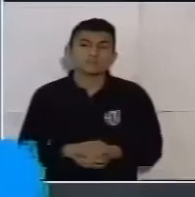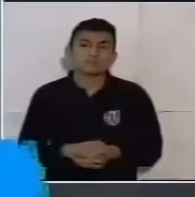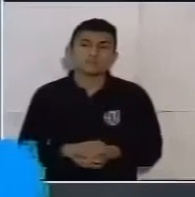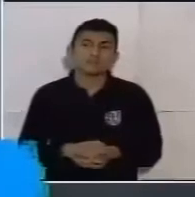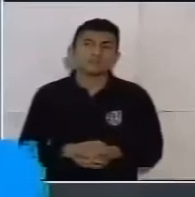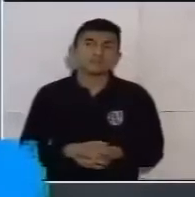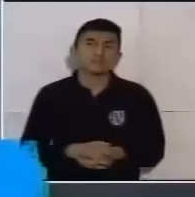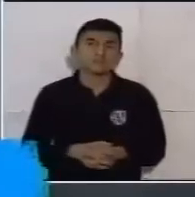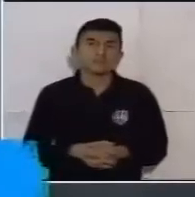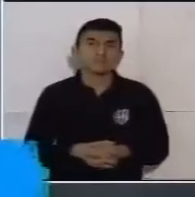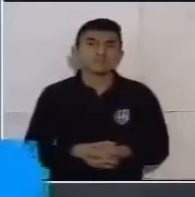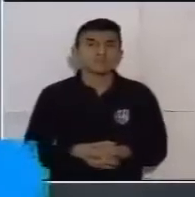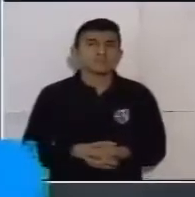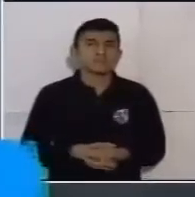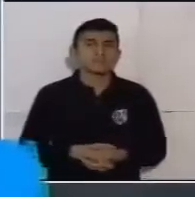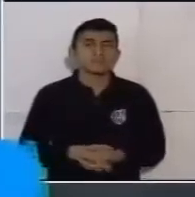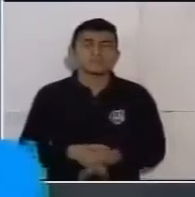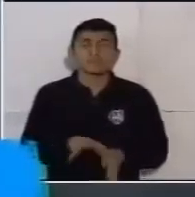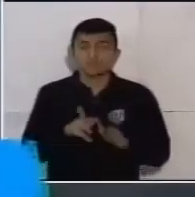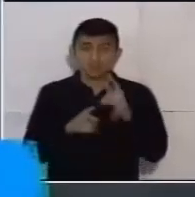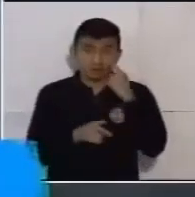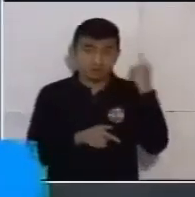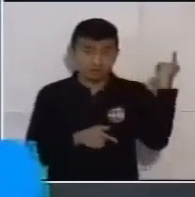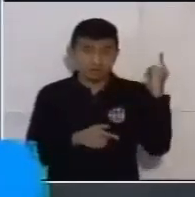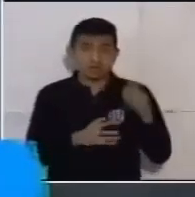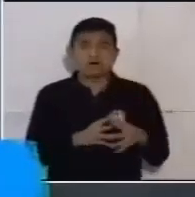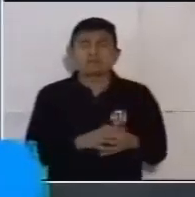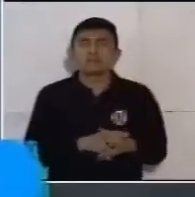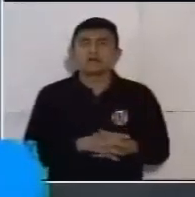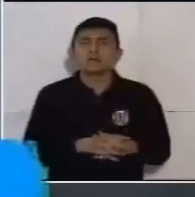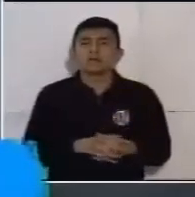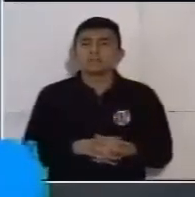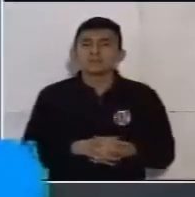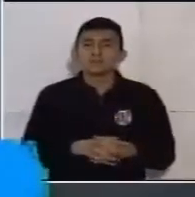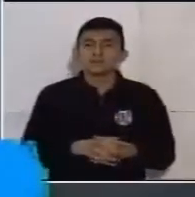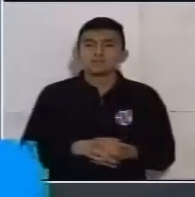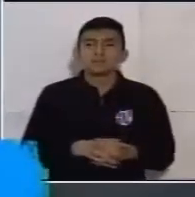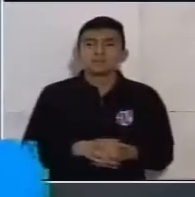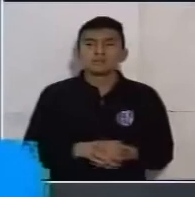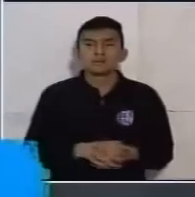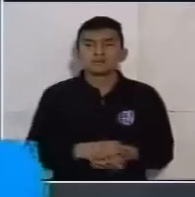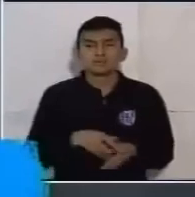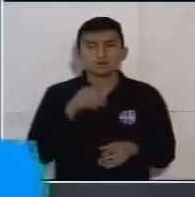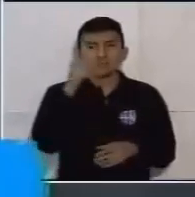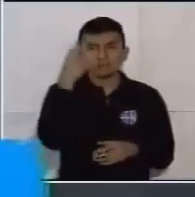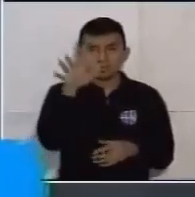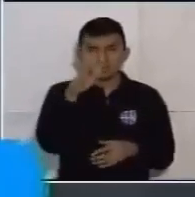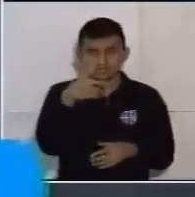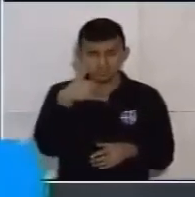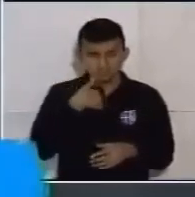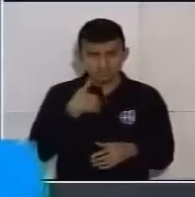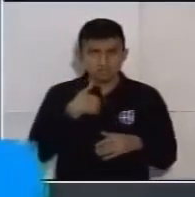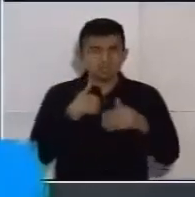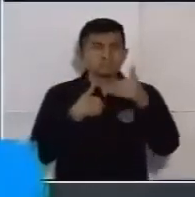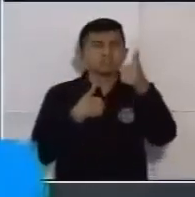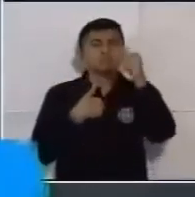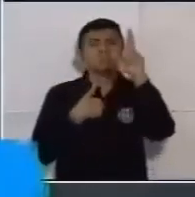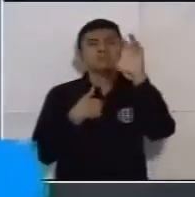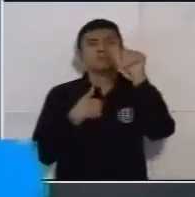Yo puedo hacer ahora lo siguiente. Puedo decir que tengo el área